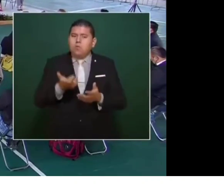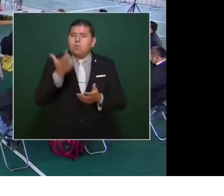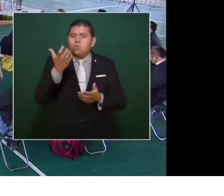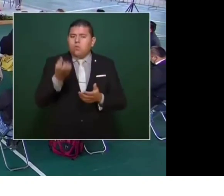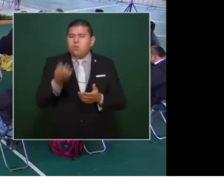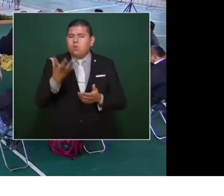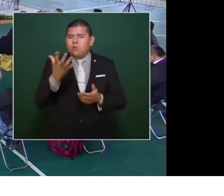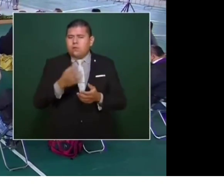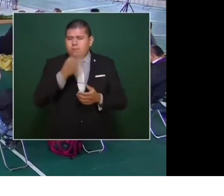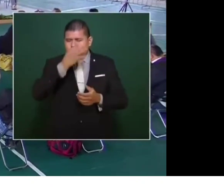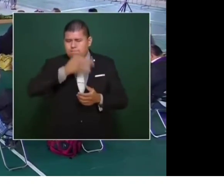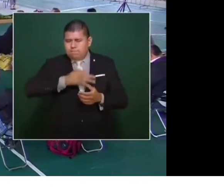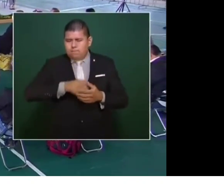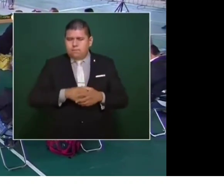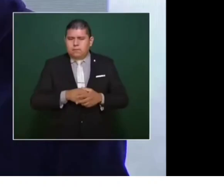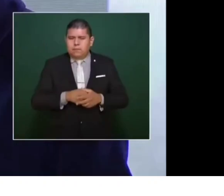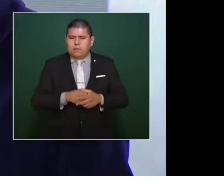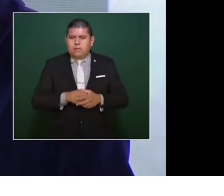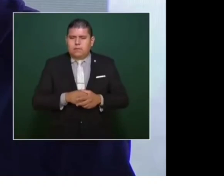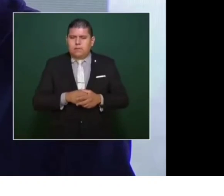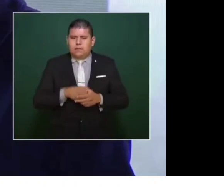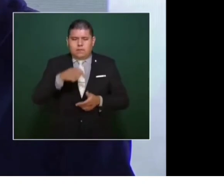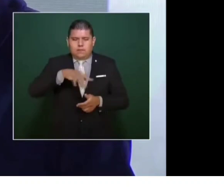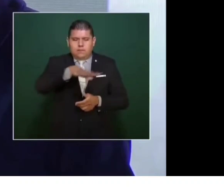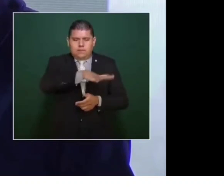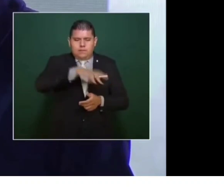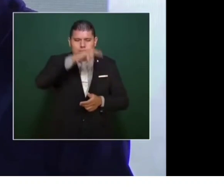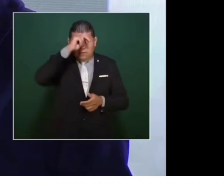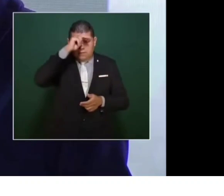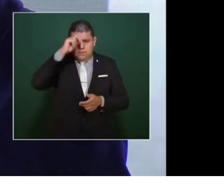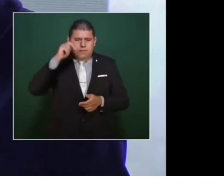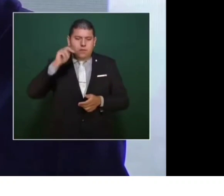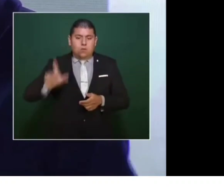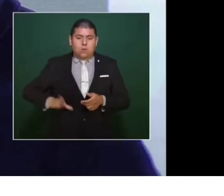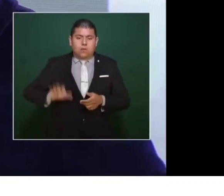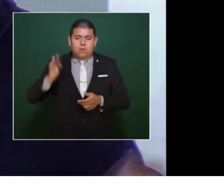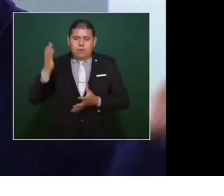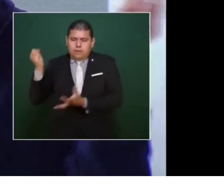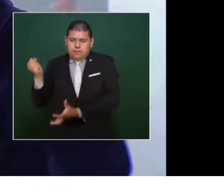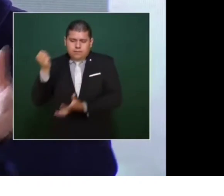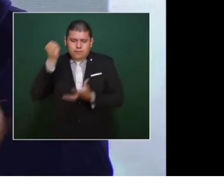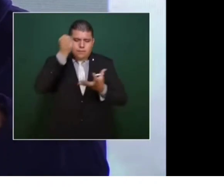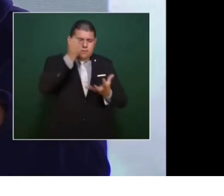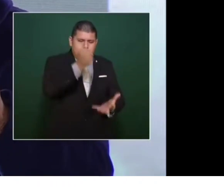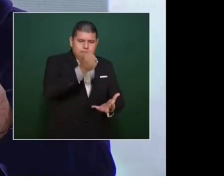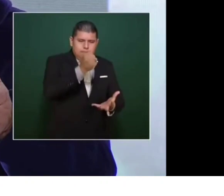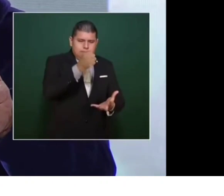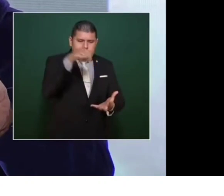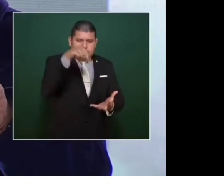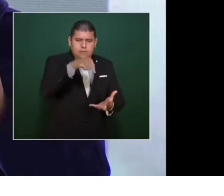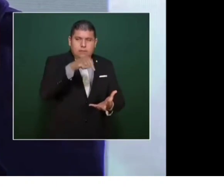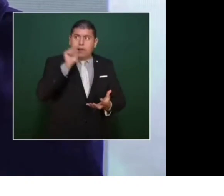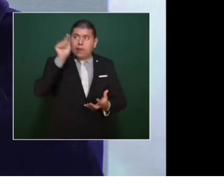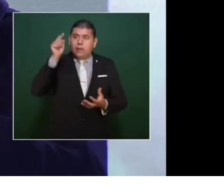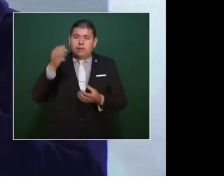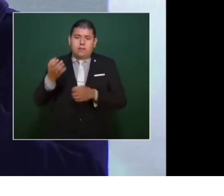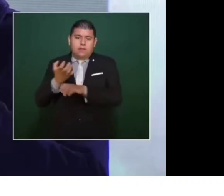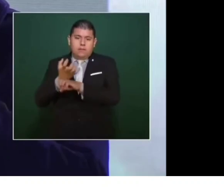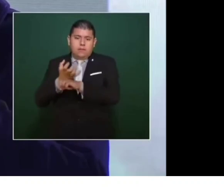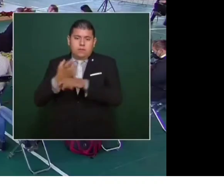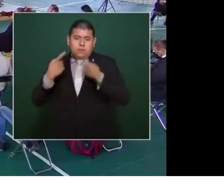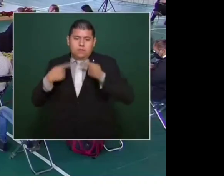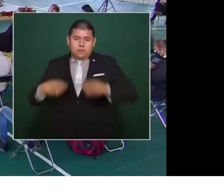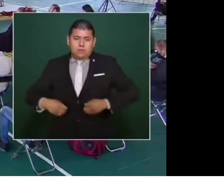duda más que el presupuesto de Nayarit, lo que envían nuestros